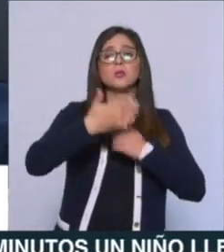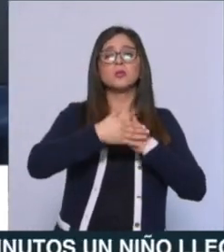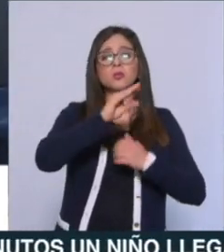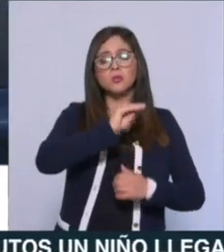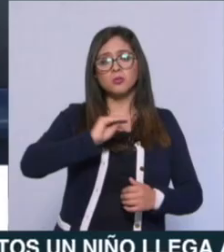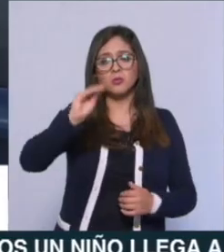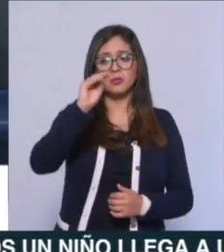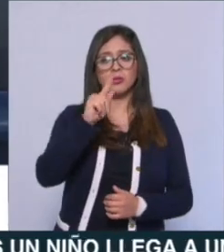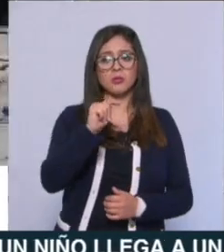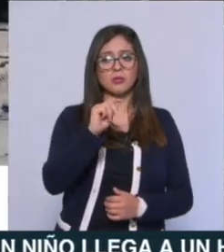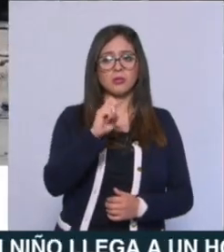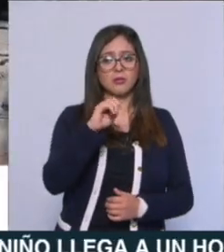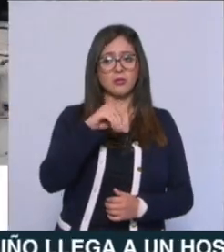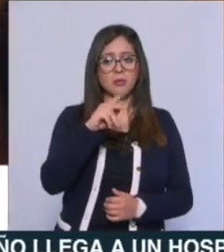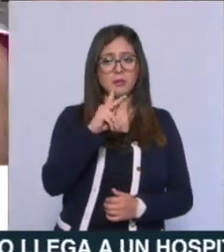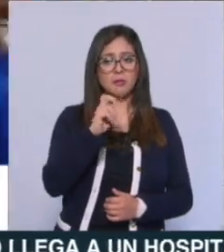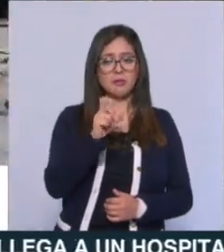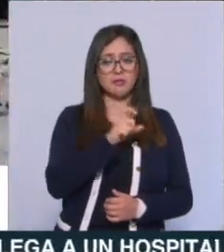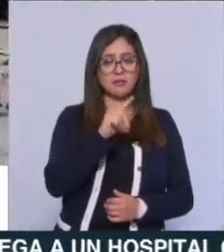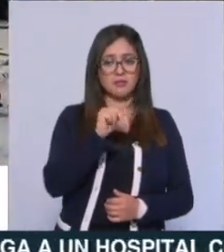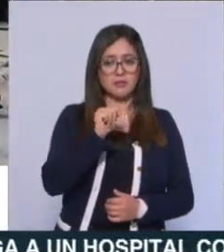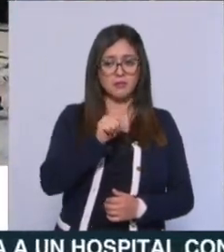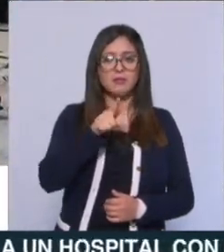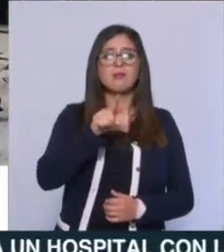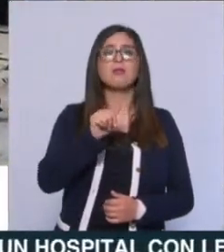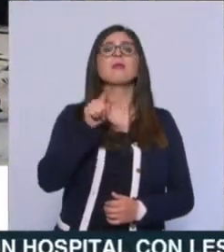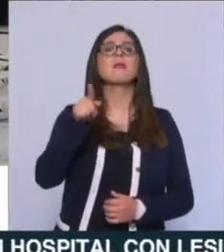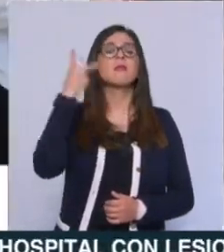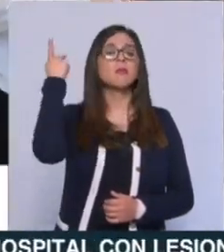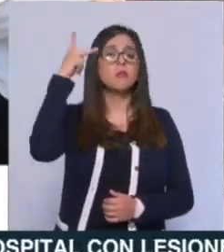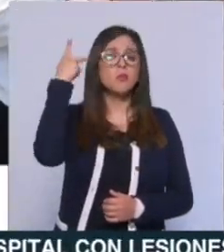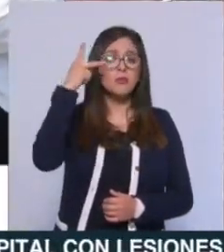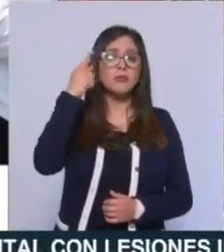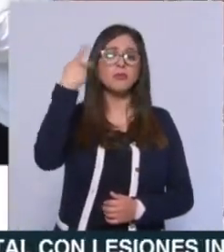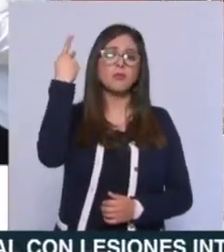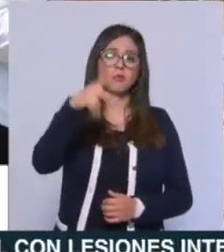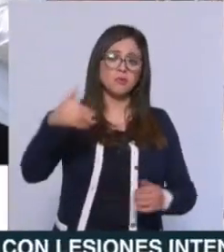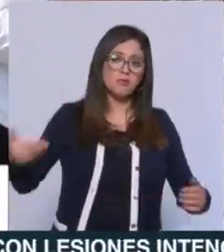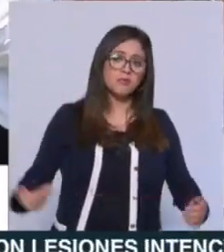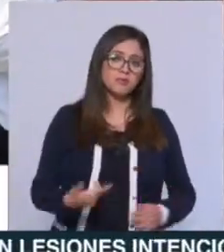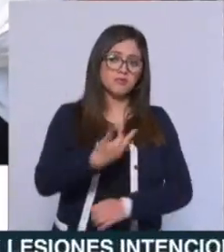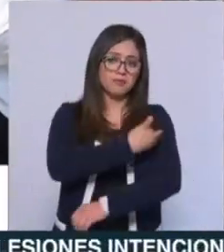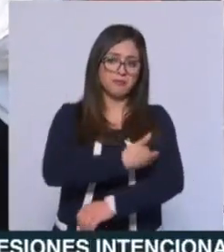de Tempexquixtla, en Puebla, de donde son originarios sus padres.